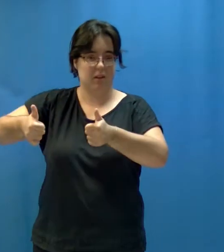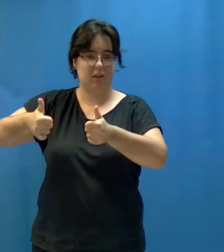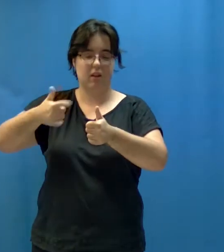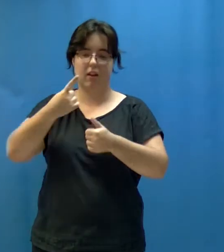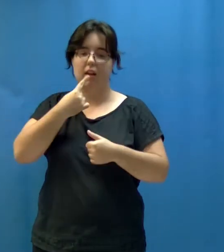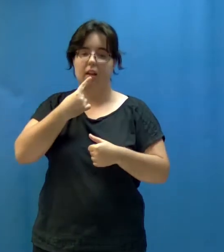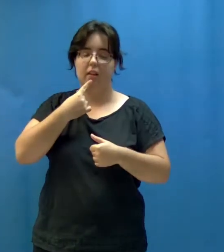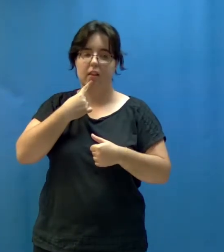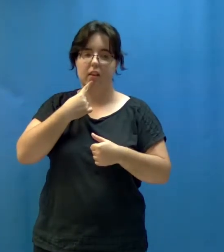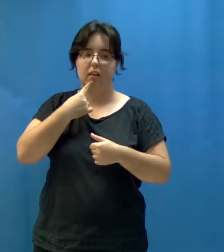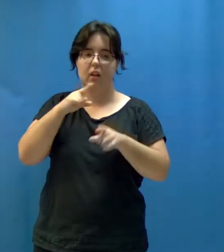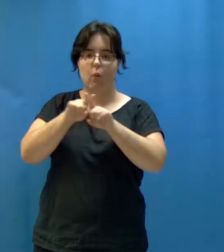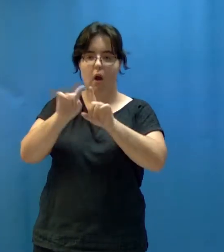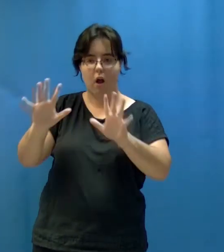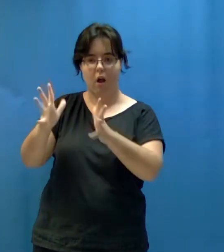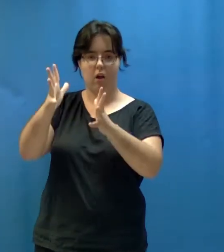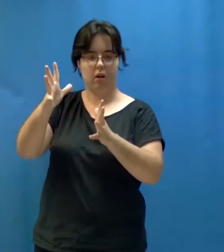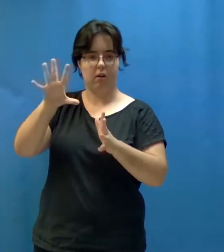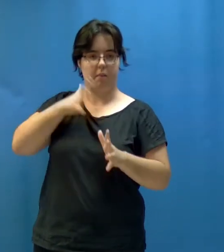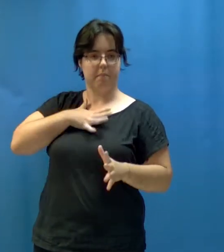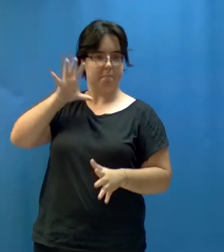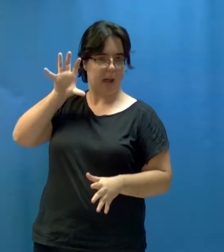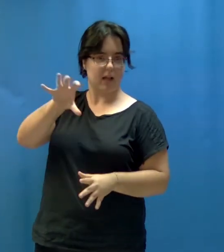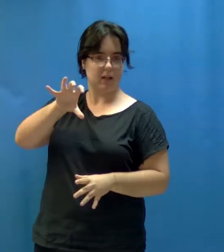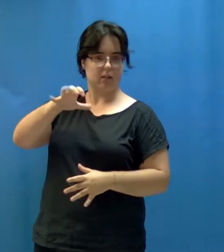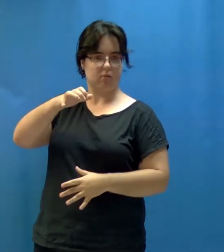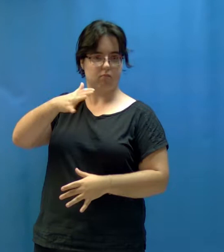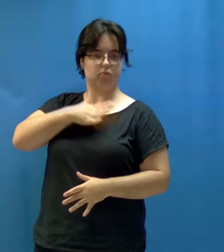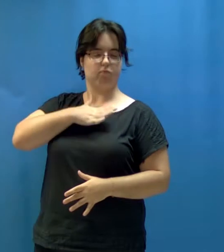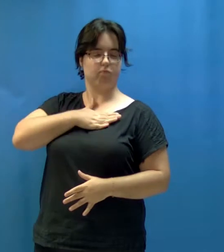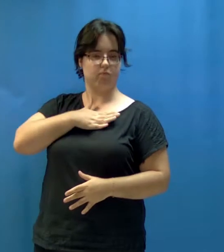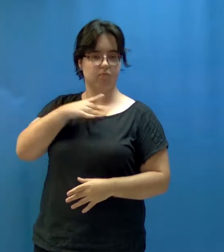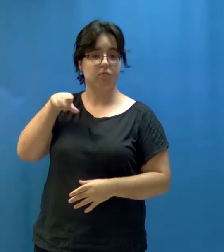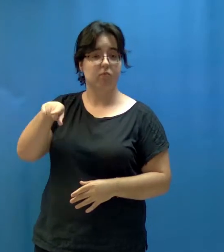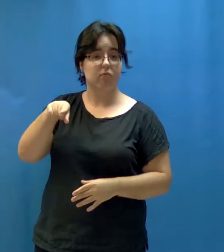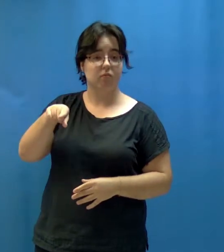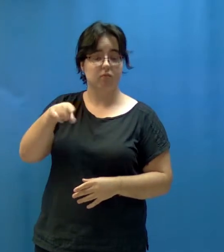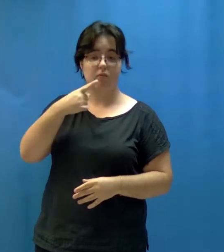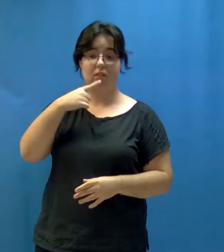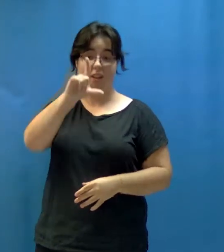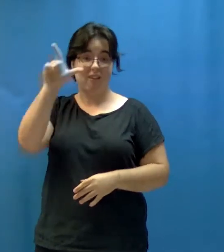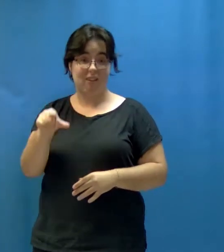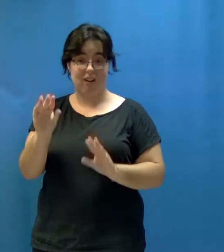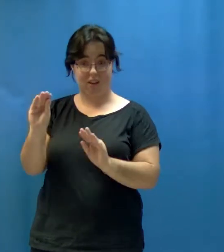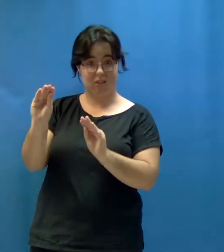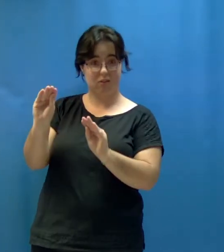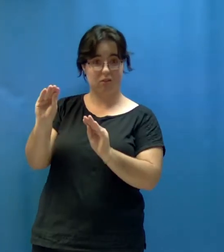la exaltación nacionalista. Y, por tanto, la doctrina del fascismo italiano, que no es otra cosa que un nacionalismo